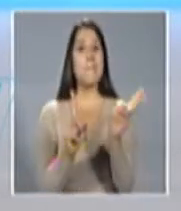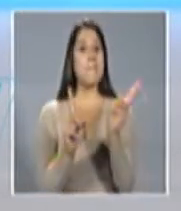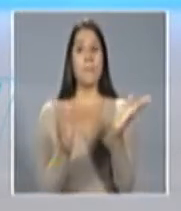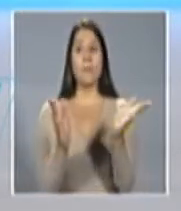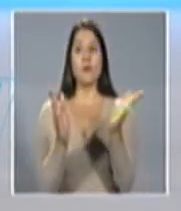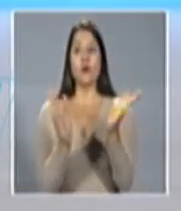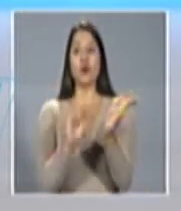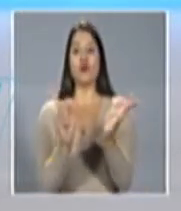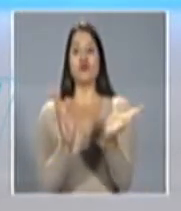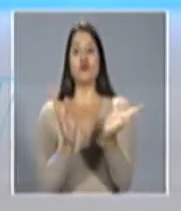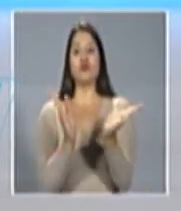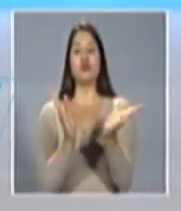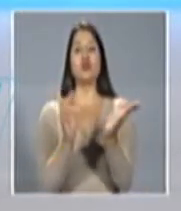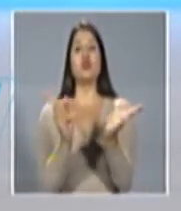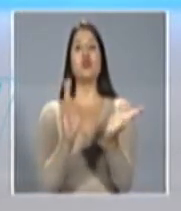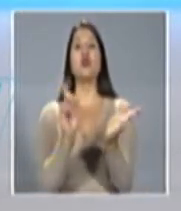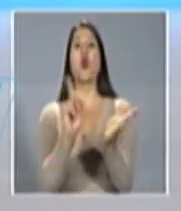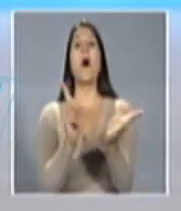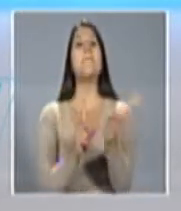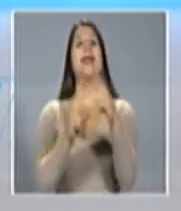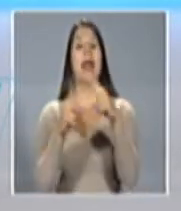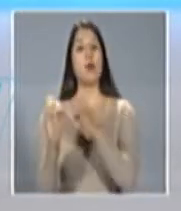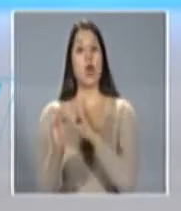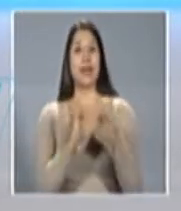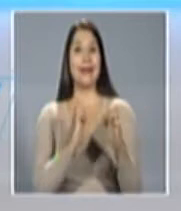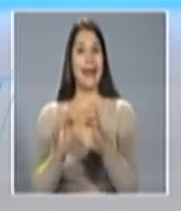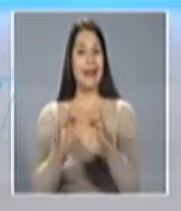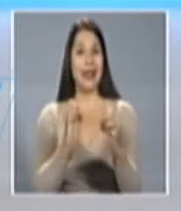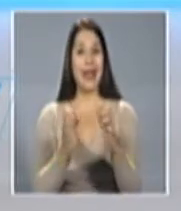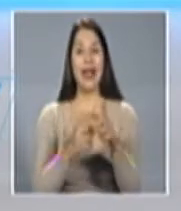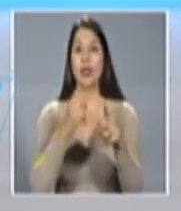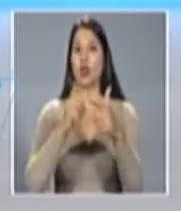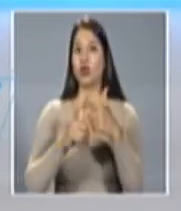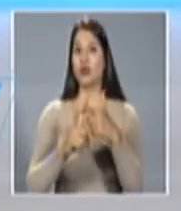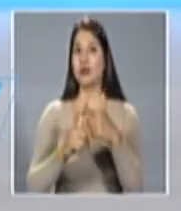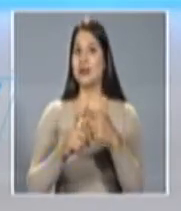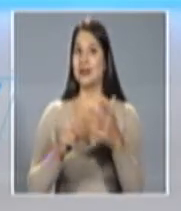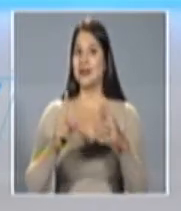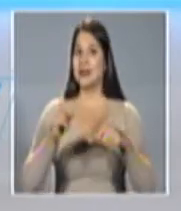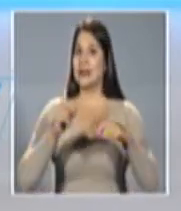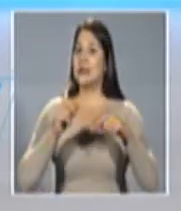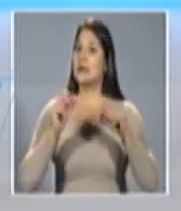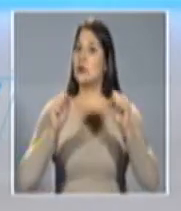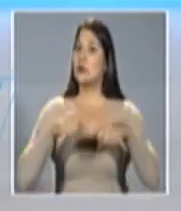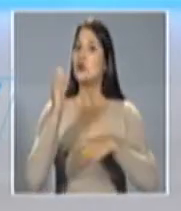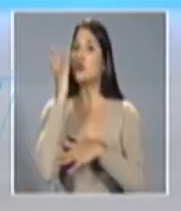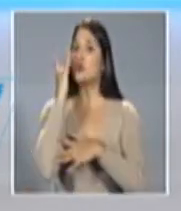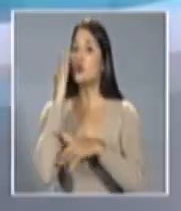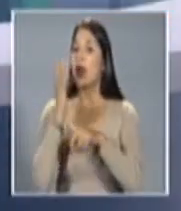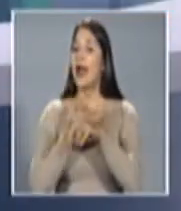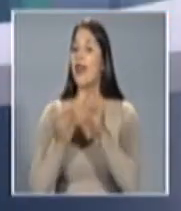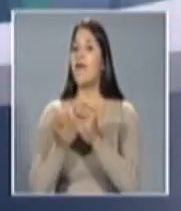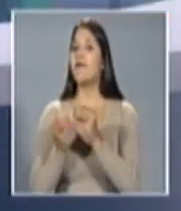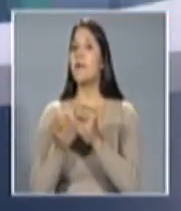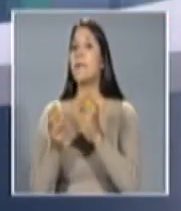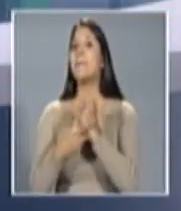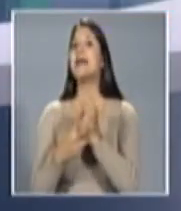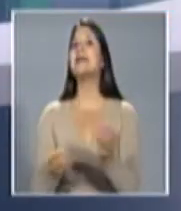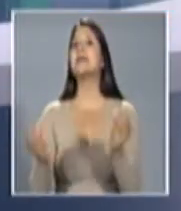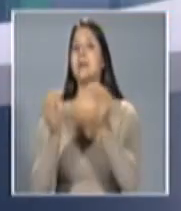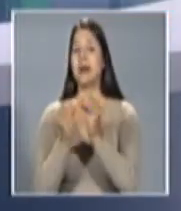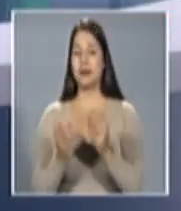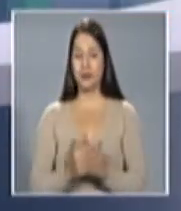esto, vamos a tener una cantidad de homicidios nunca vista en el país. Esos son, digamos, los factores preocupantes que nos llevan a esto, ¿verdad?